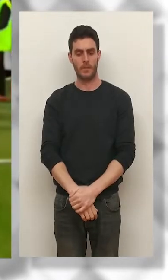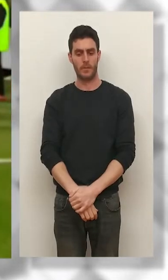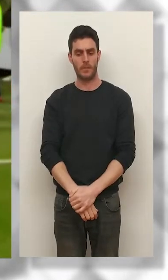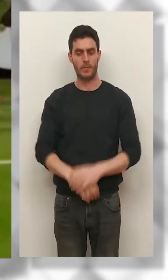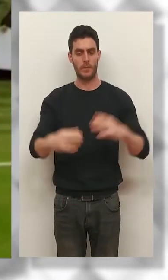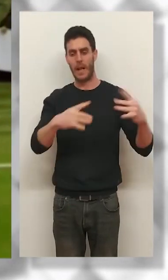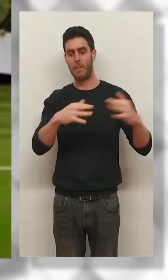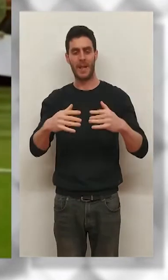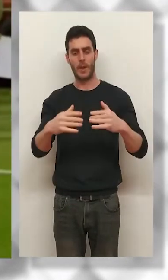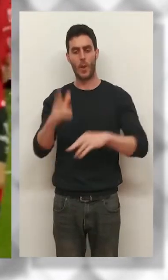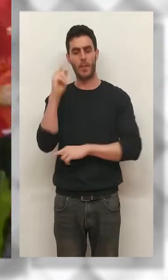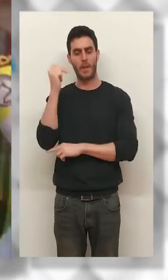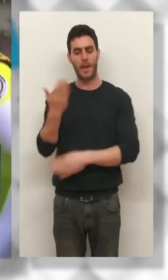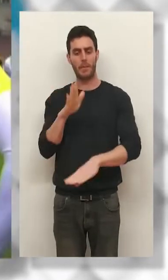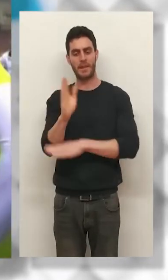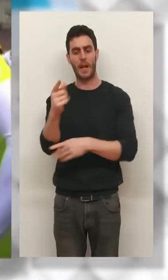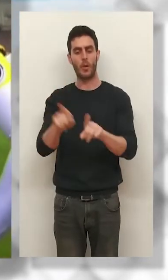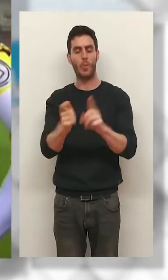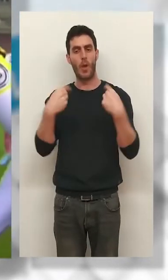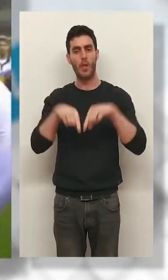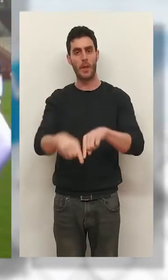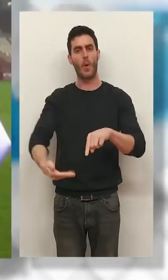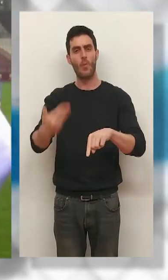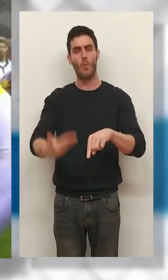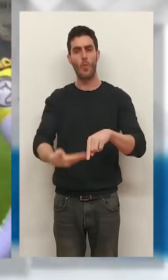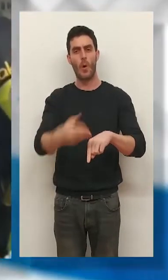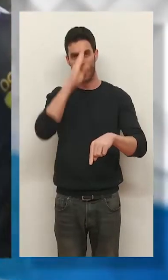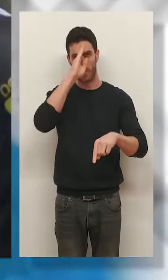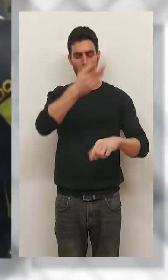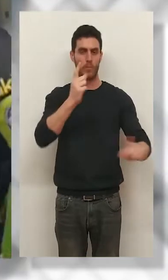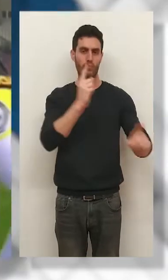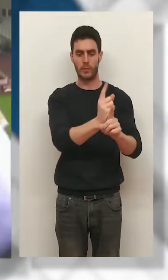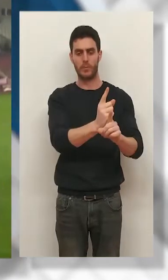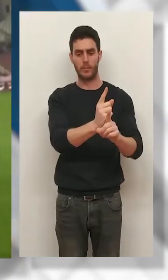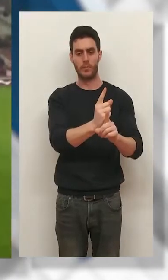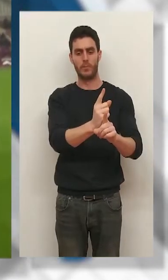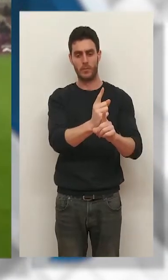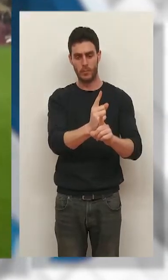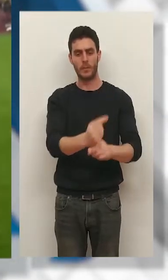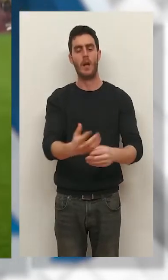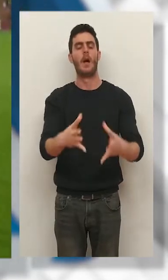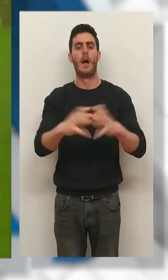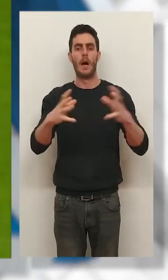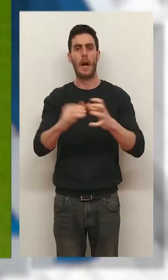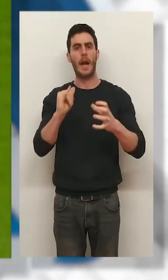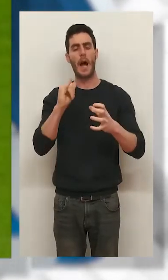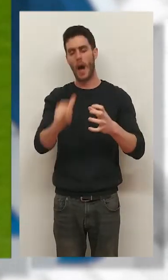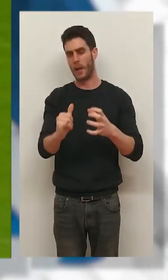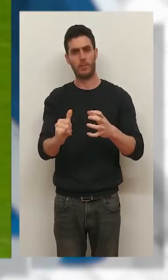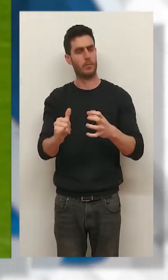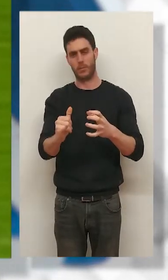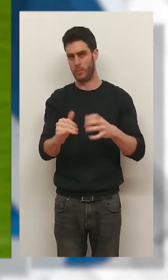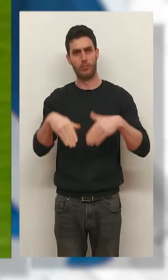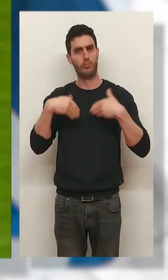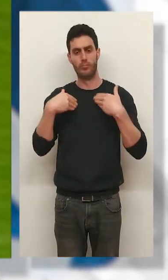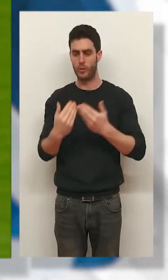como una cita vital ante un rival directo para los de Merehermoso. Con ganas de revancha después del duro correctivo de la ida, saltaron al césped los futbolistas